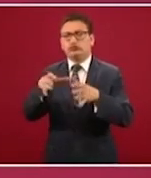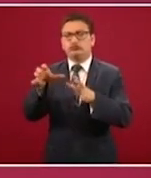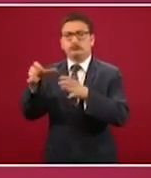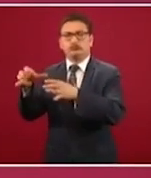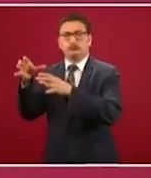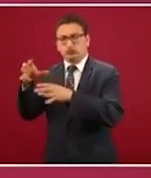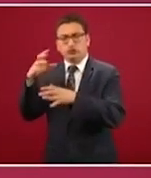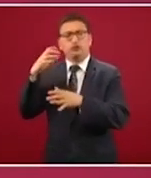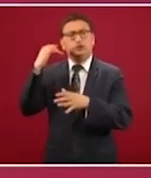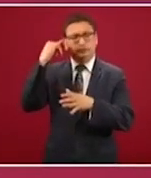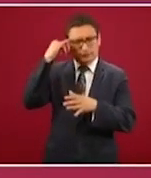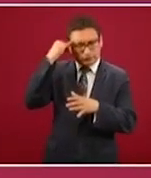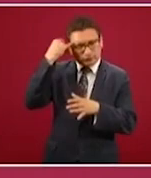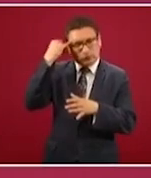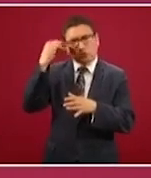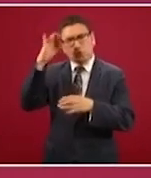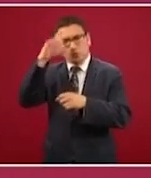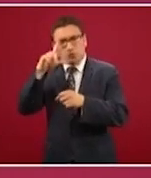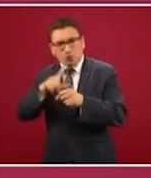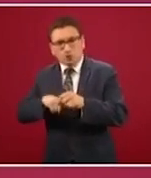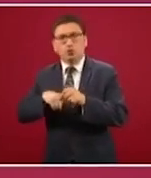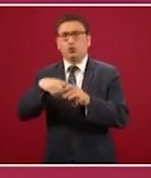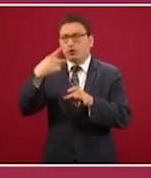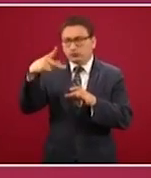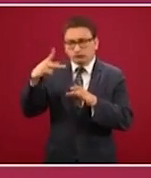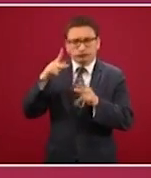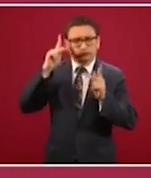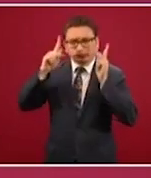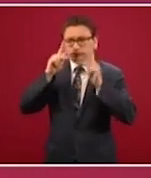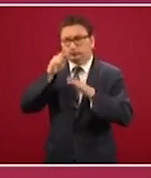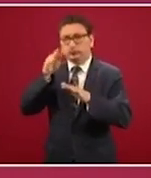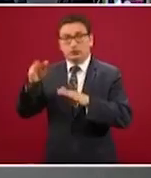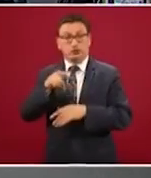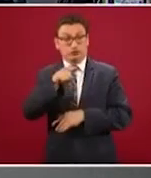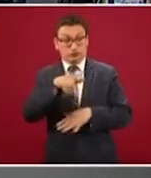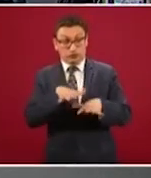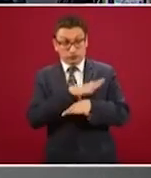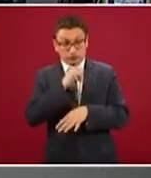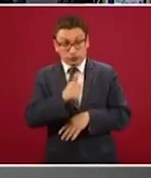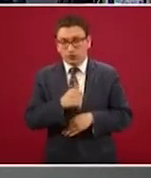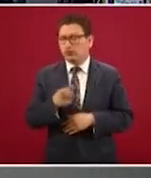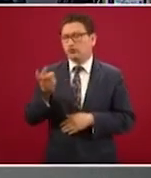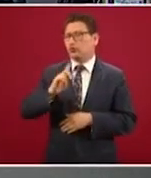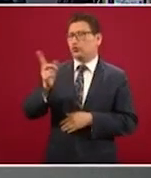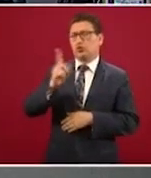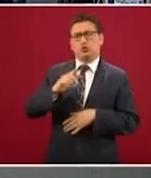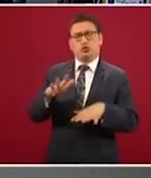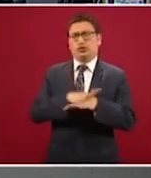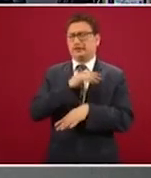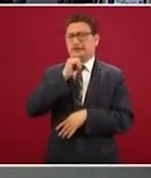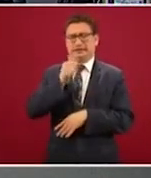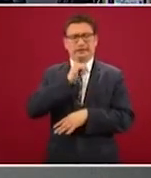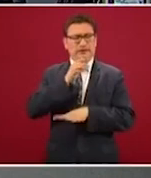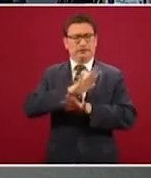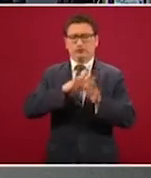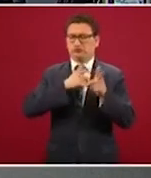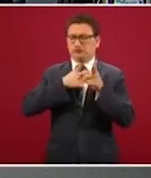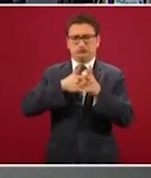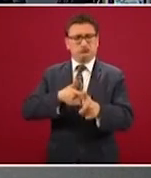las culturas, todos los pueblos originarios. No cambiará nada. No hay cambio para nada.